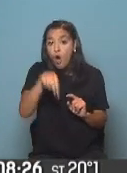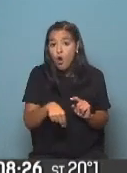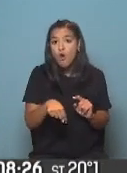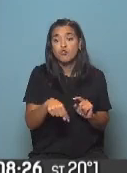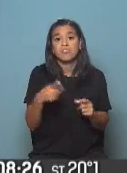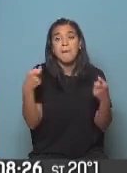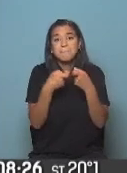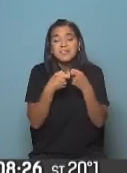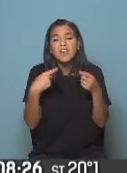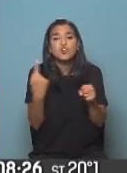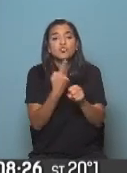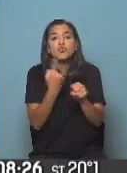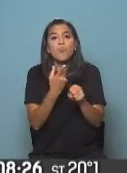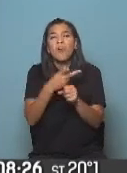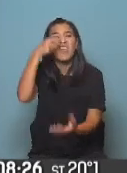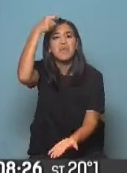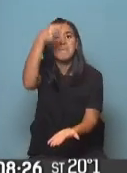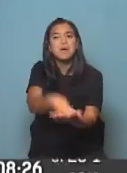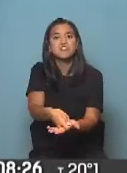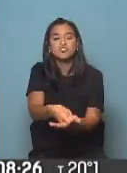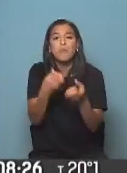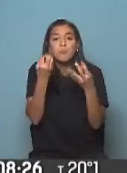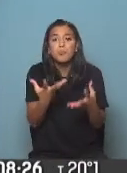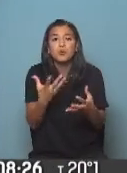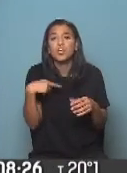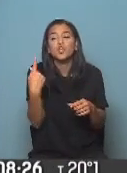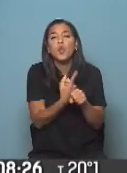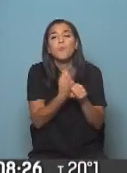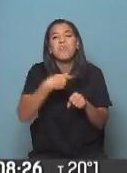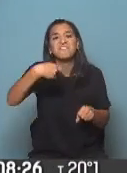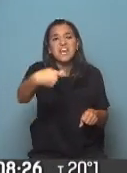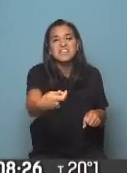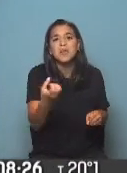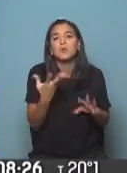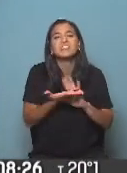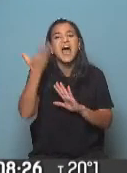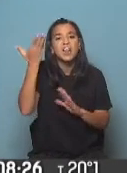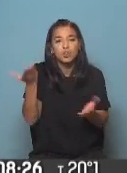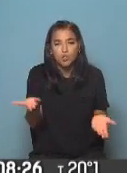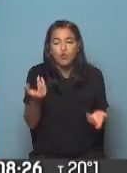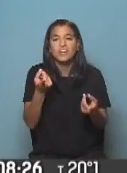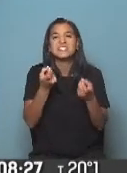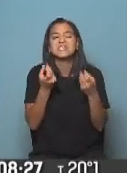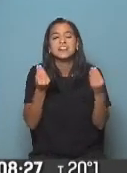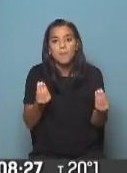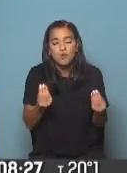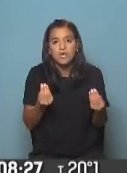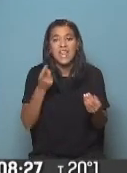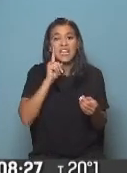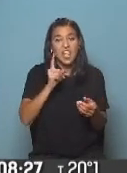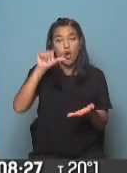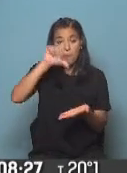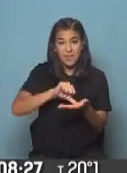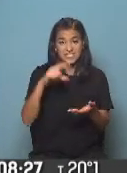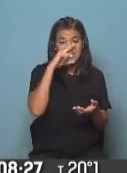mega empresa puede hacer una mega inversión porque no tiene acceso al financiamiento, porque está muy alto. ¿Qué necesitamos? Que el riesgo país pase